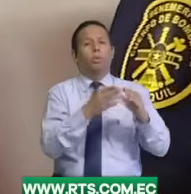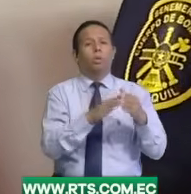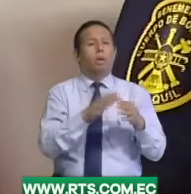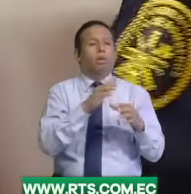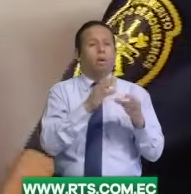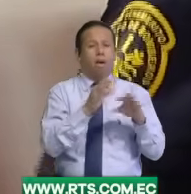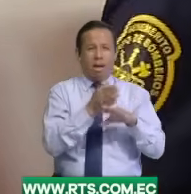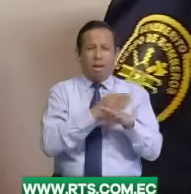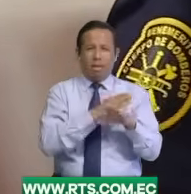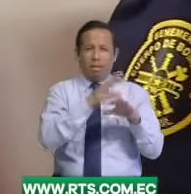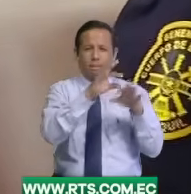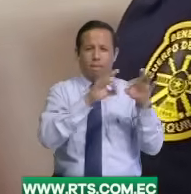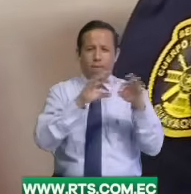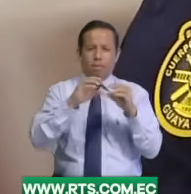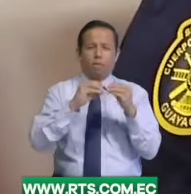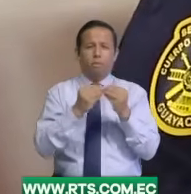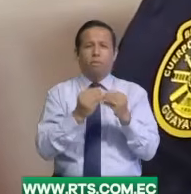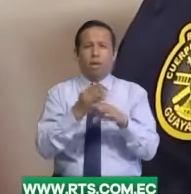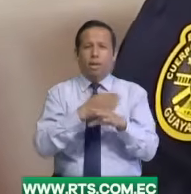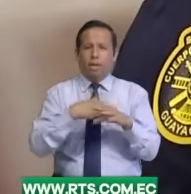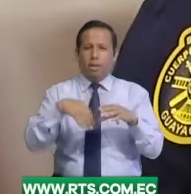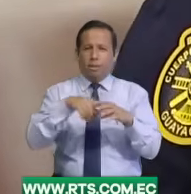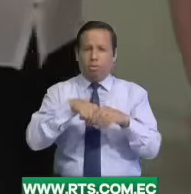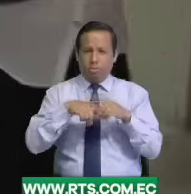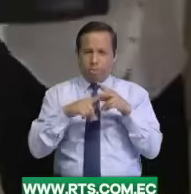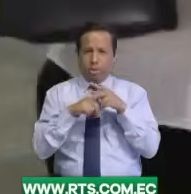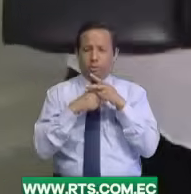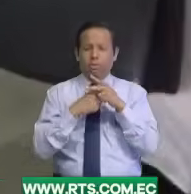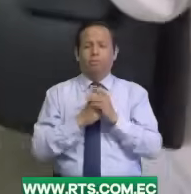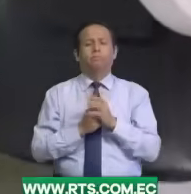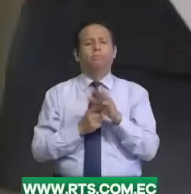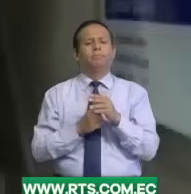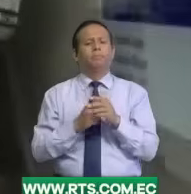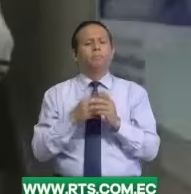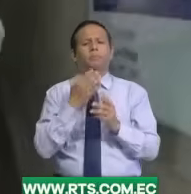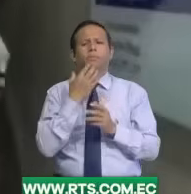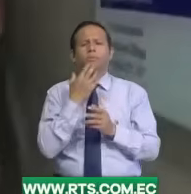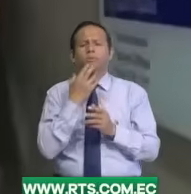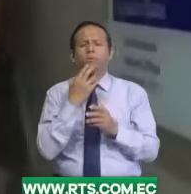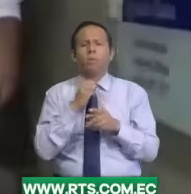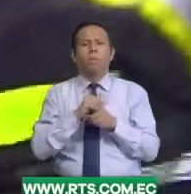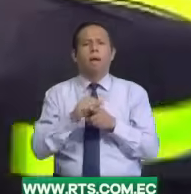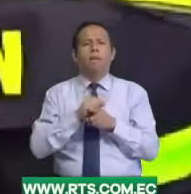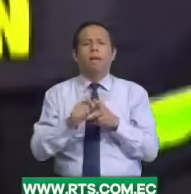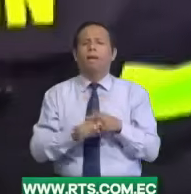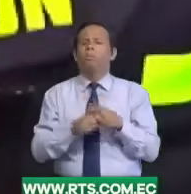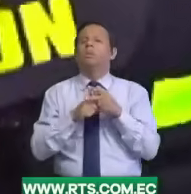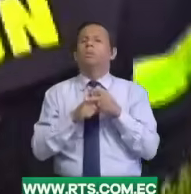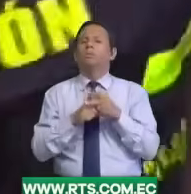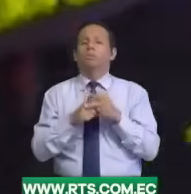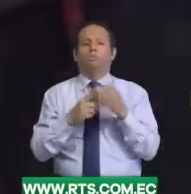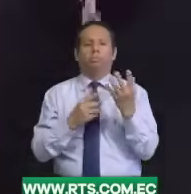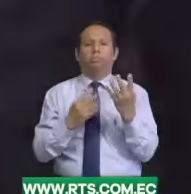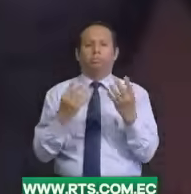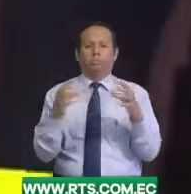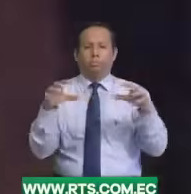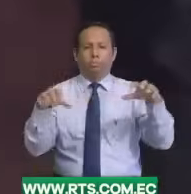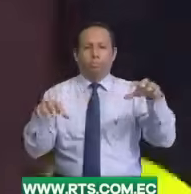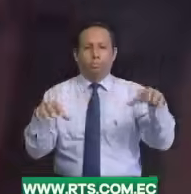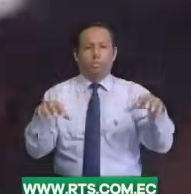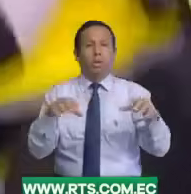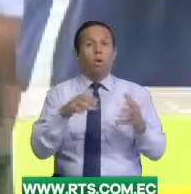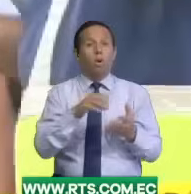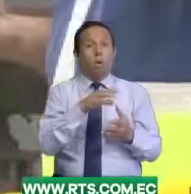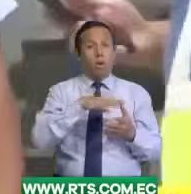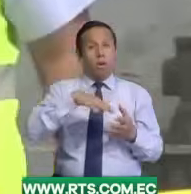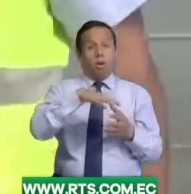venido formando desde el inicio de SegurEP. El simulacro se desarrollará en 2 escenarios, en atención